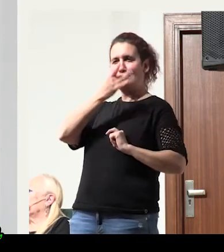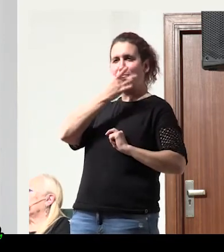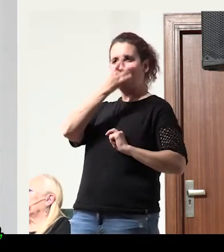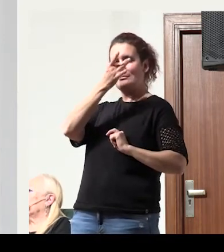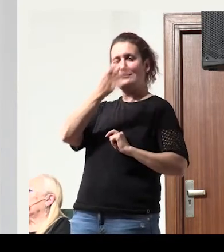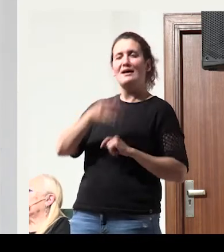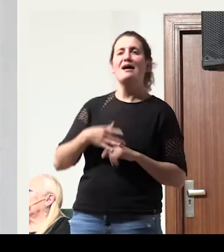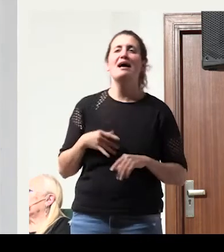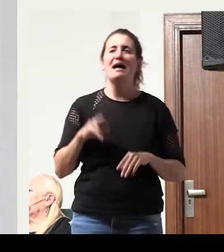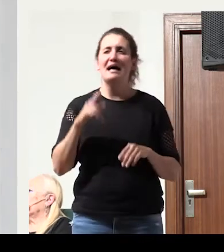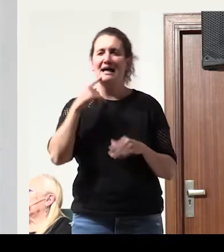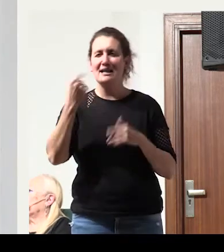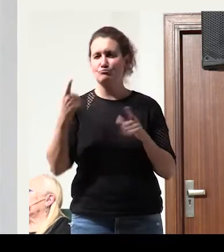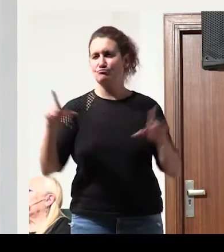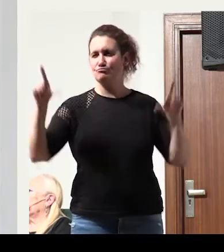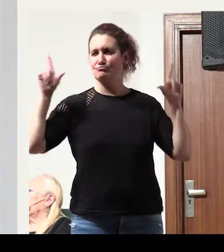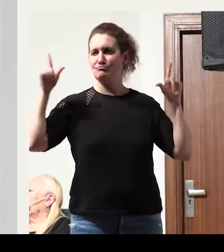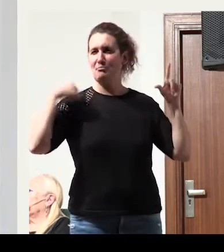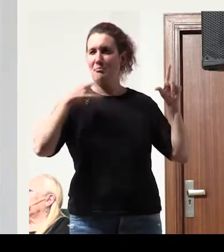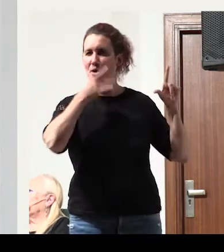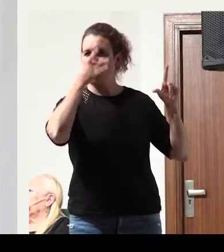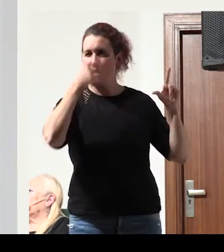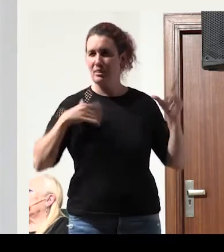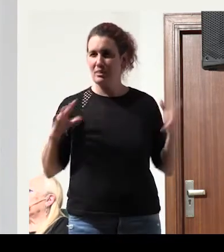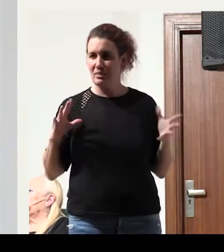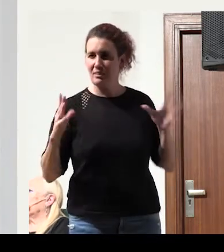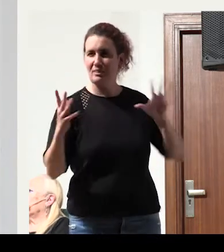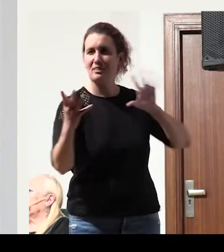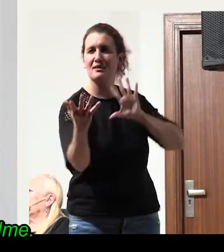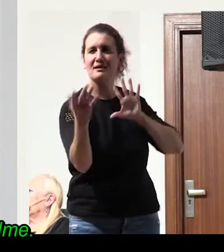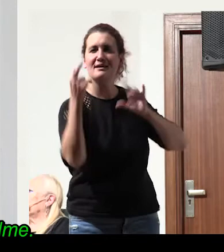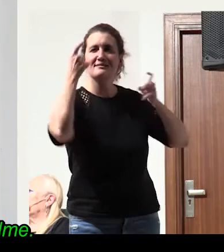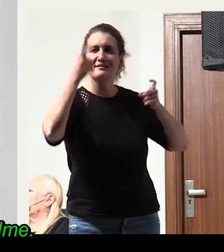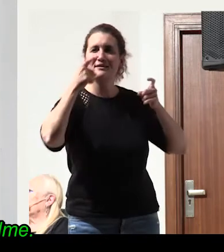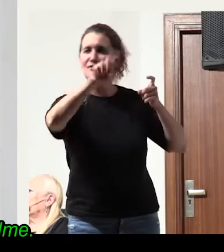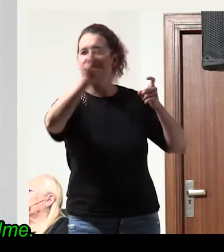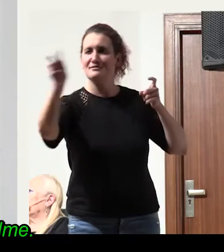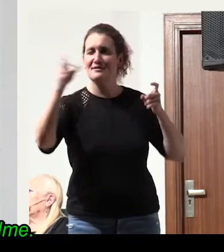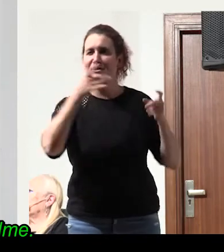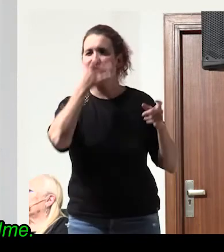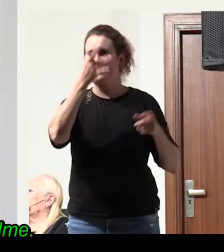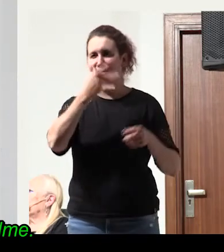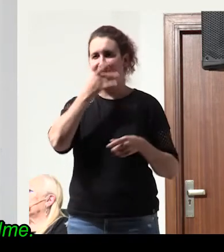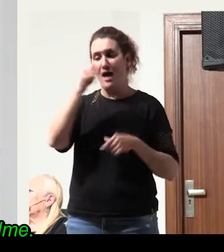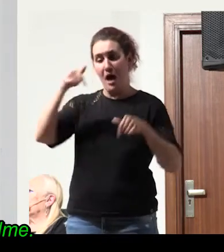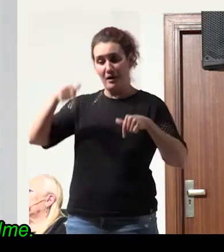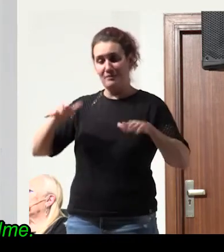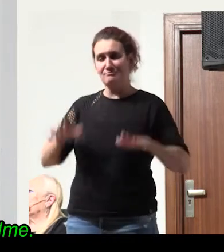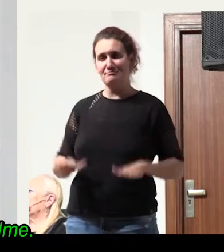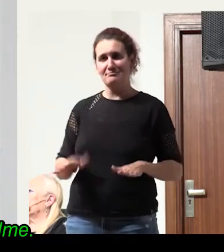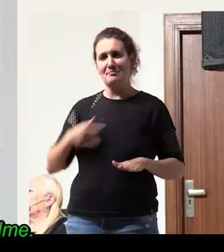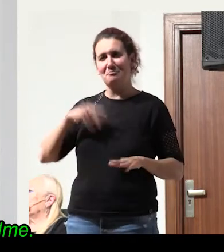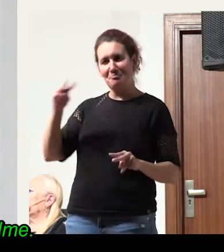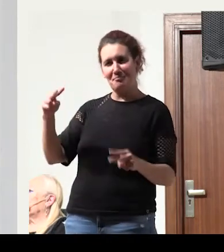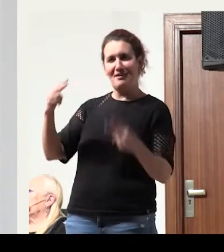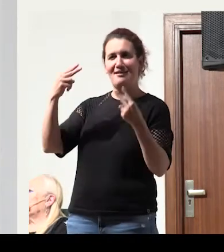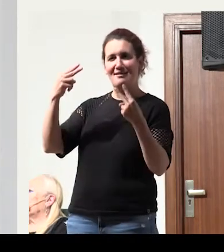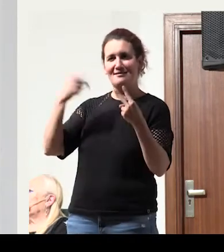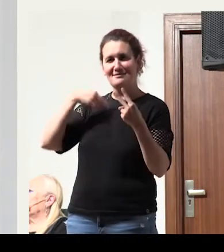esa vergüenza, performarla en el intento de avergonzar al otro. Aquí estoy, miradme,